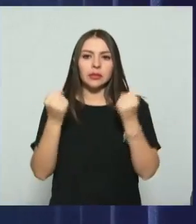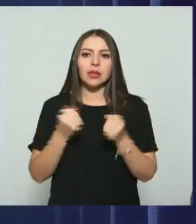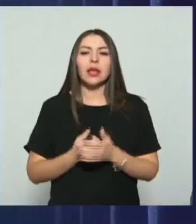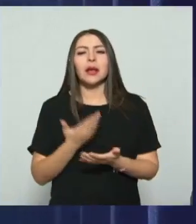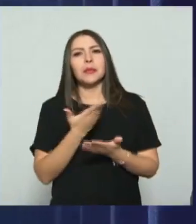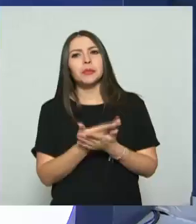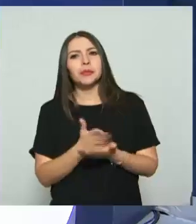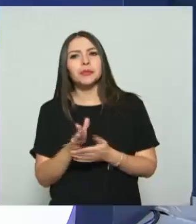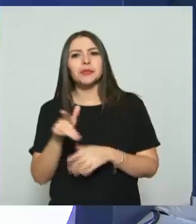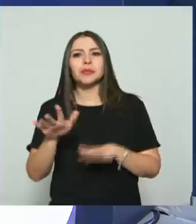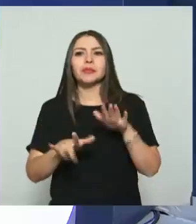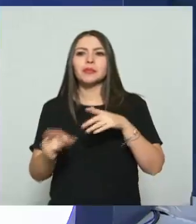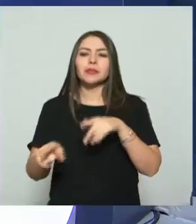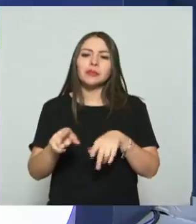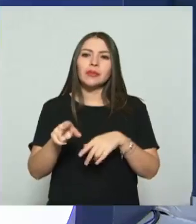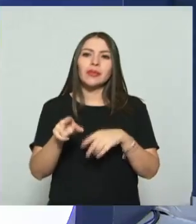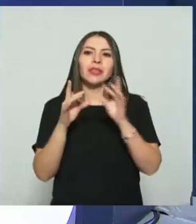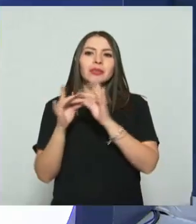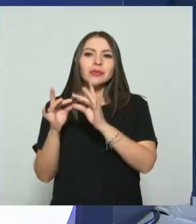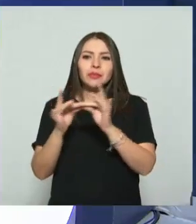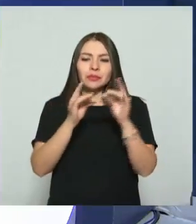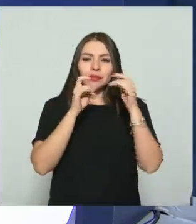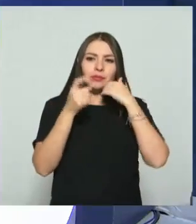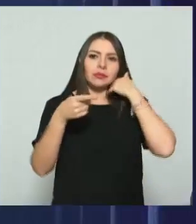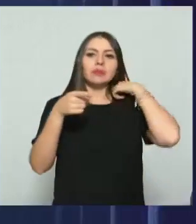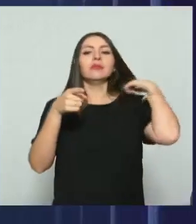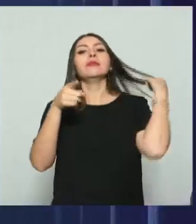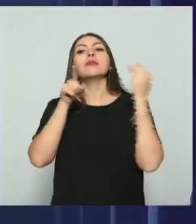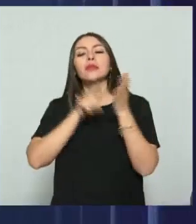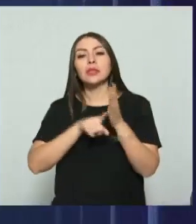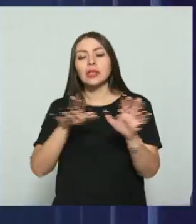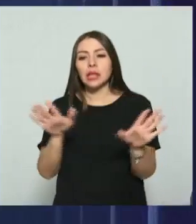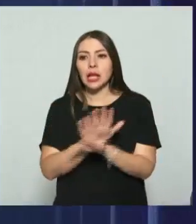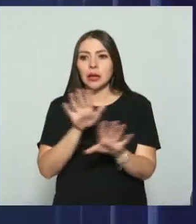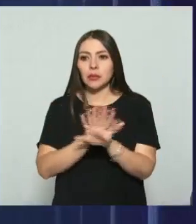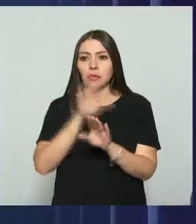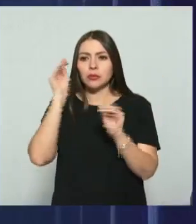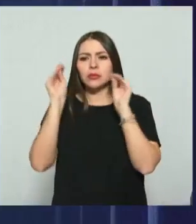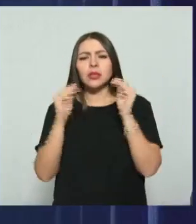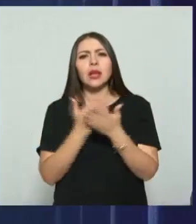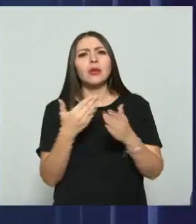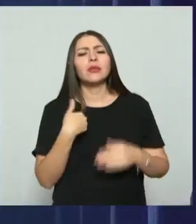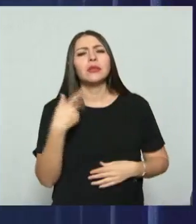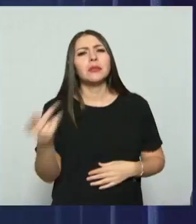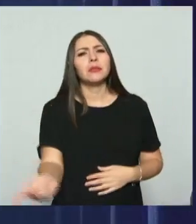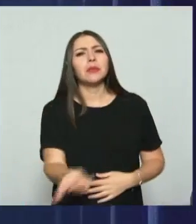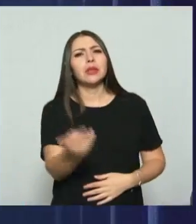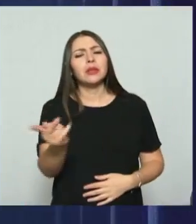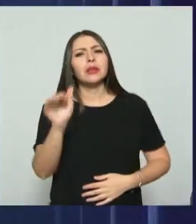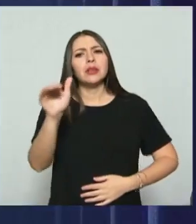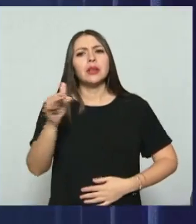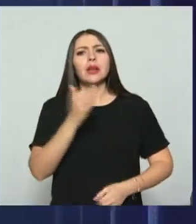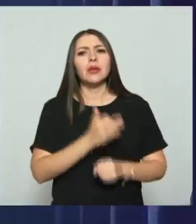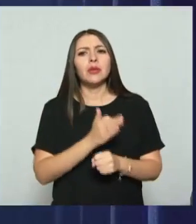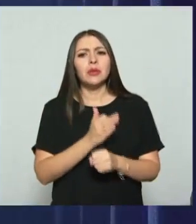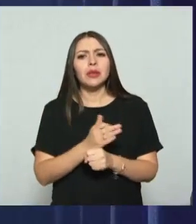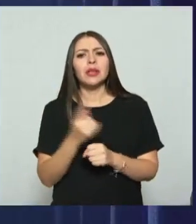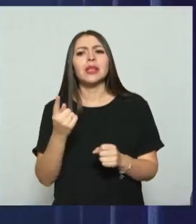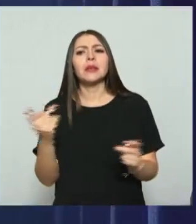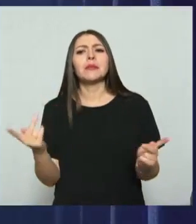rumores en el sentido de la infraestructura, de la remodelación. Te quiero preguntar prácticamente, Héctor Ulises, ¿qué es lo que está